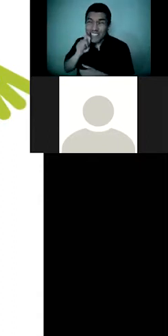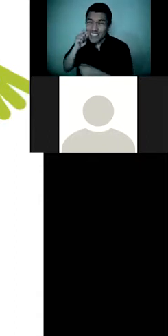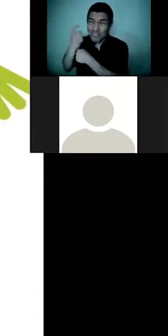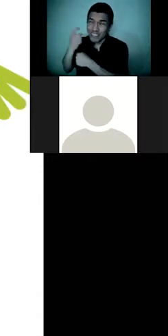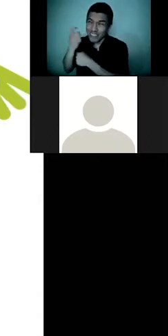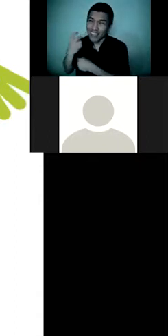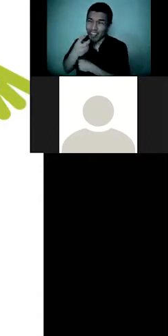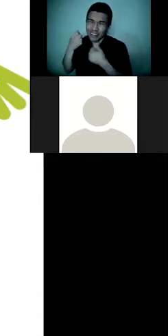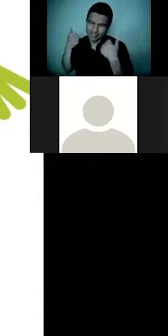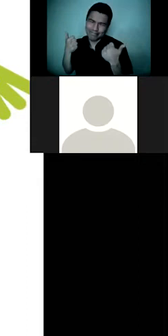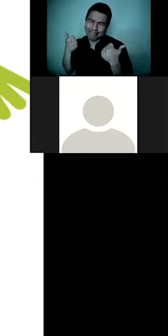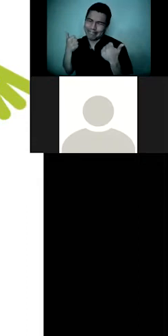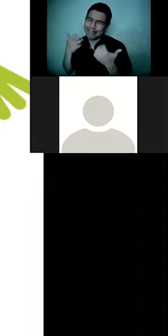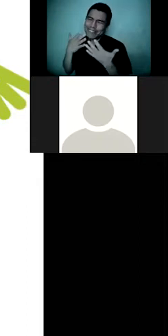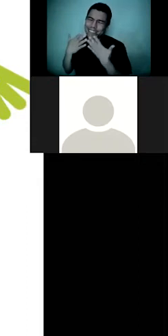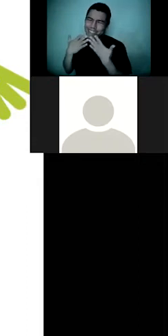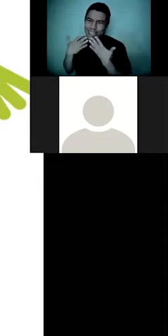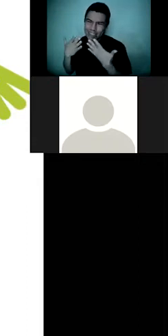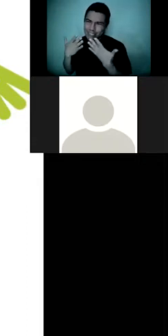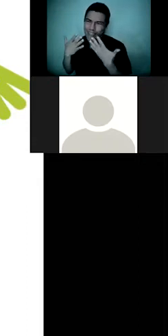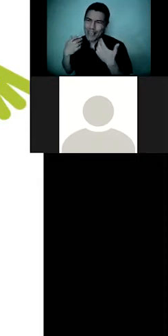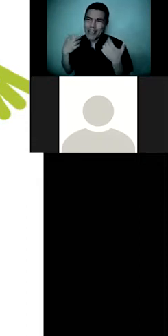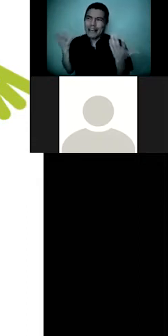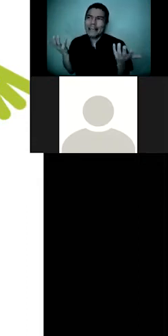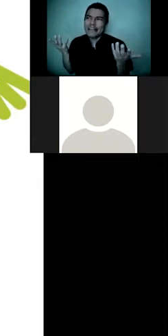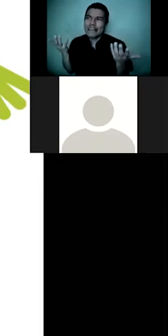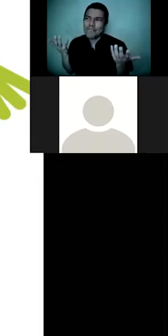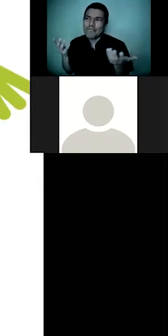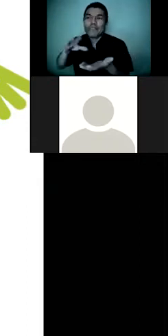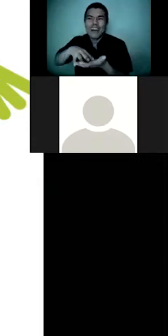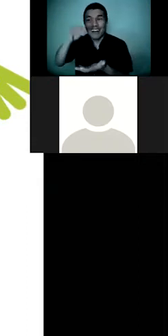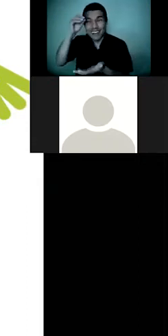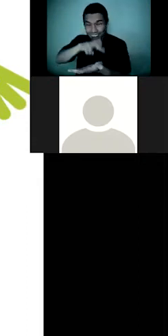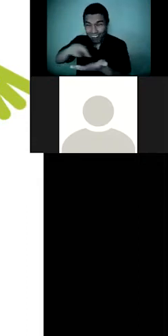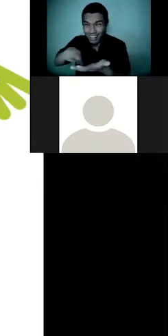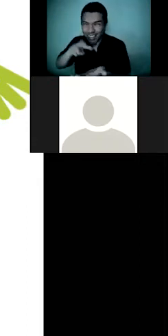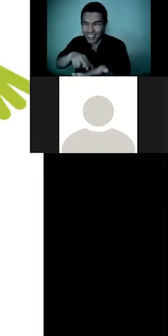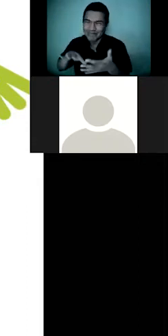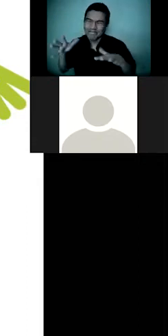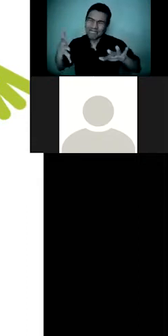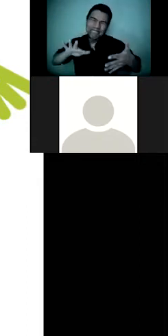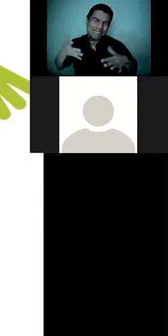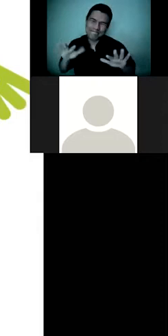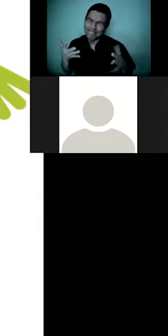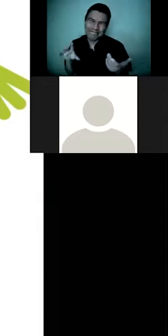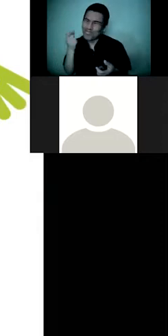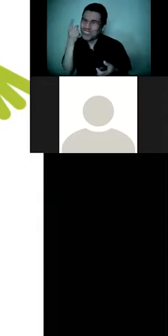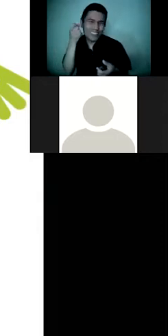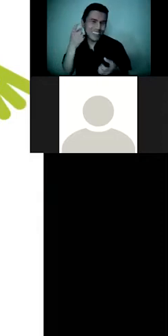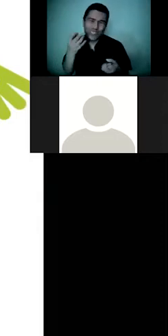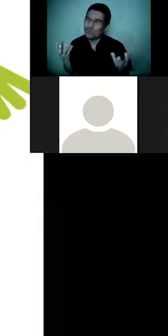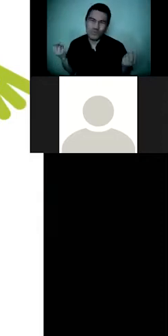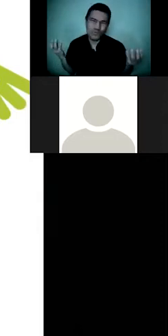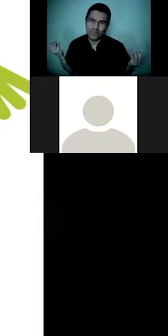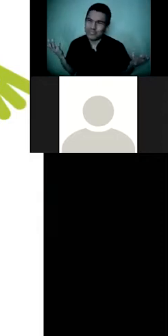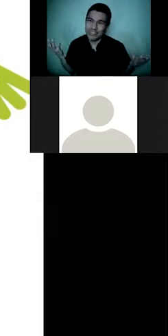Ay, mi tía me enseñaba y me enseñaba. Le agradezco muchísimo que me enseñaba, pero de verdad aprender a decir leer